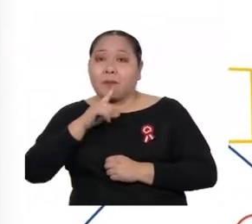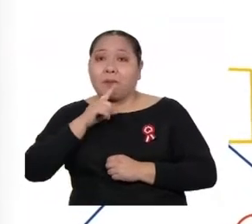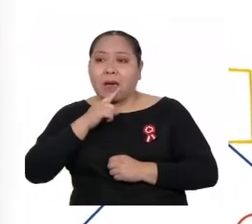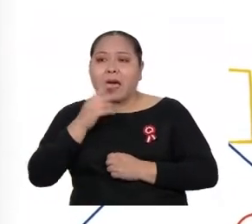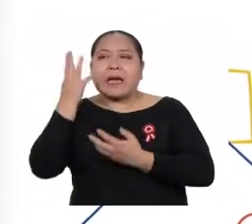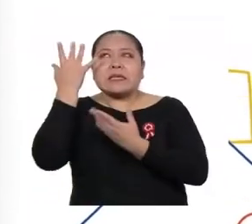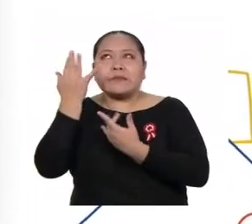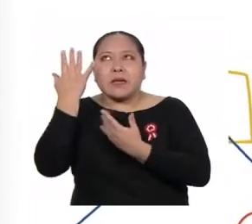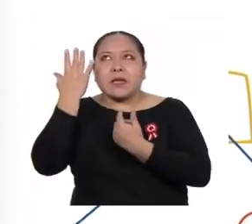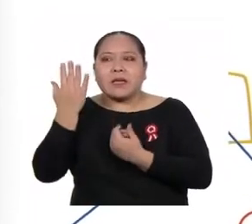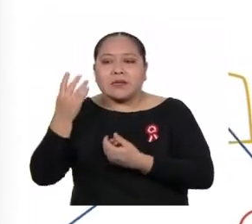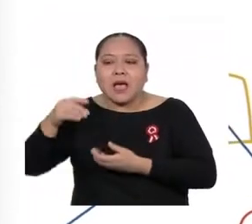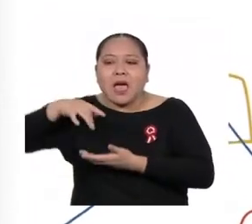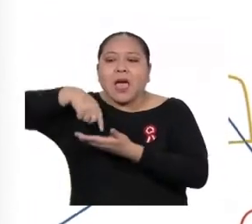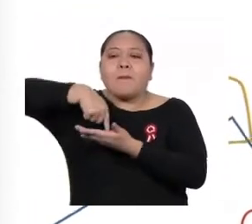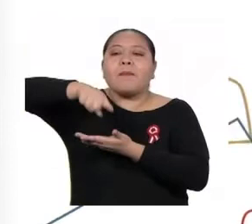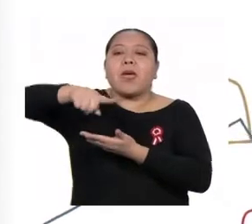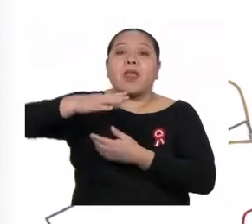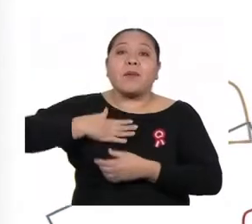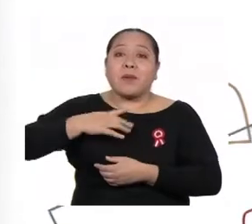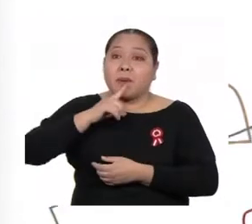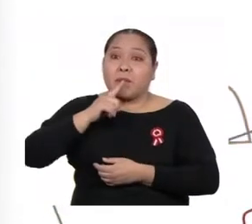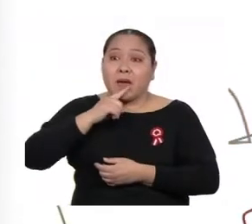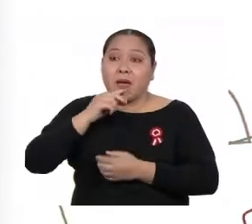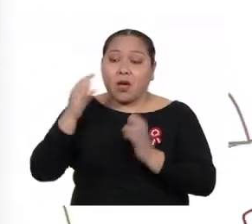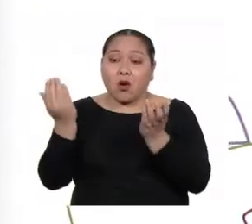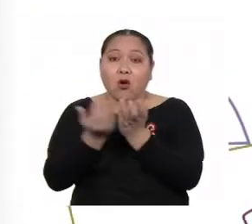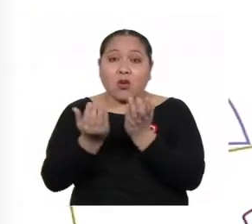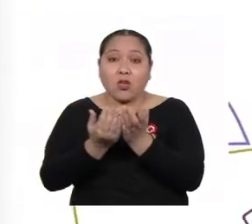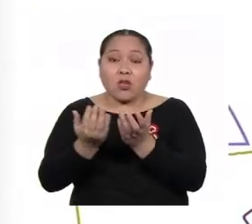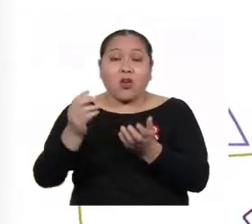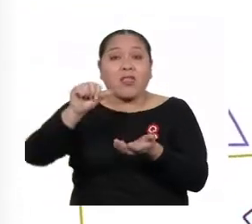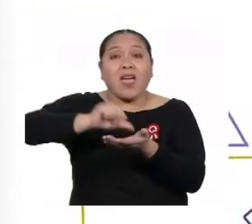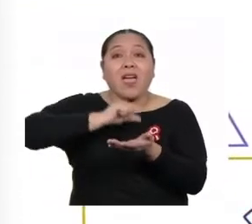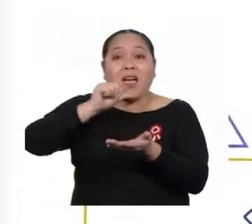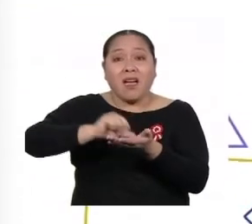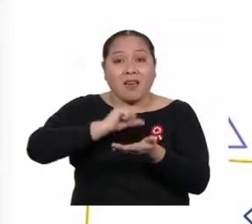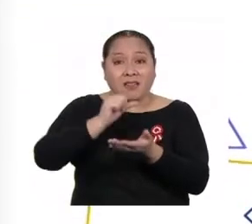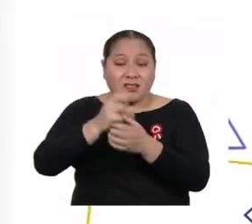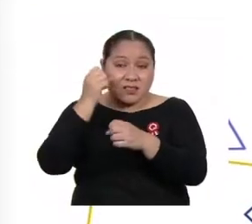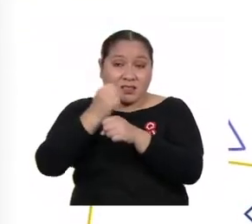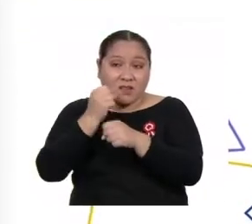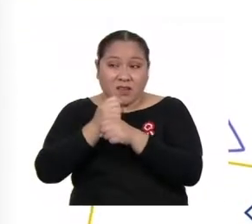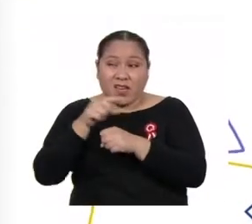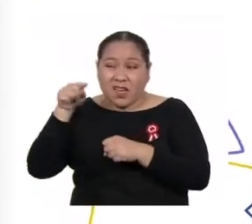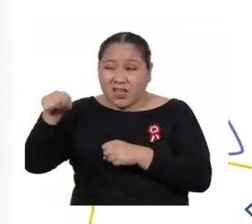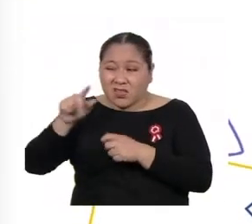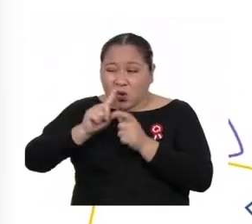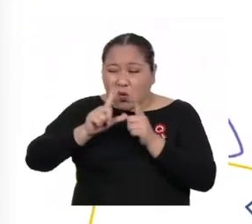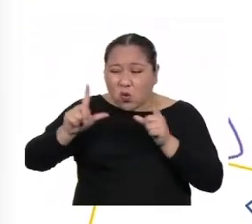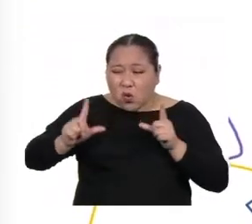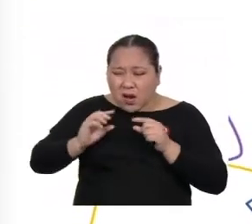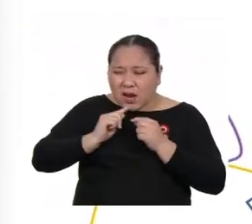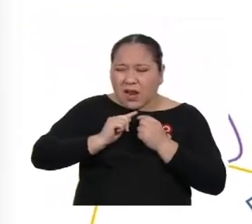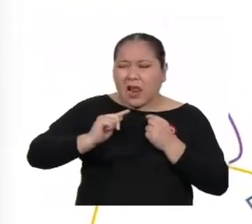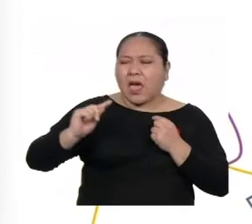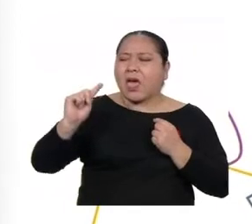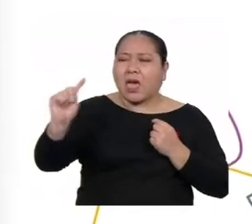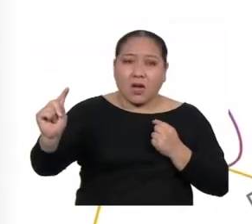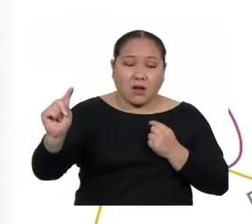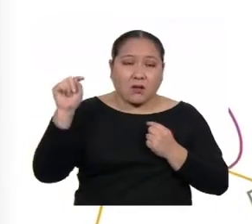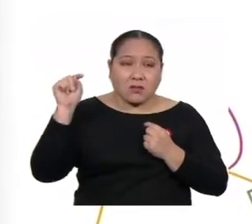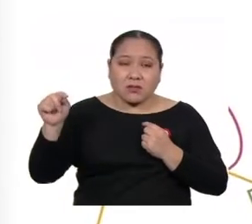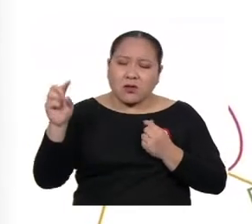a la Escuela de Artes y Oficios. En esas apartadas regiones, la